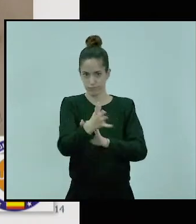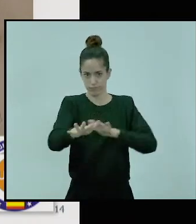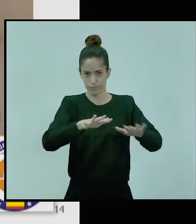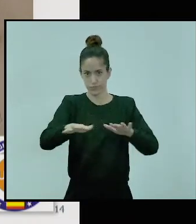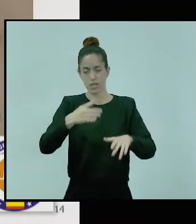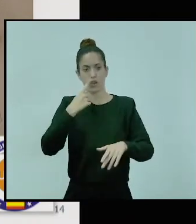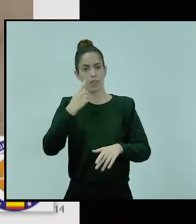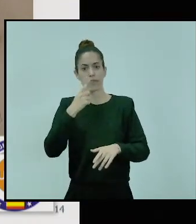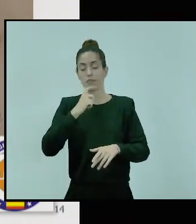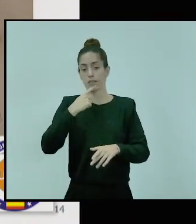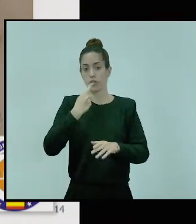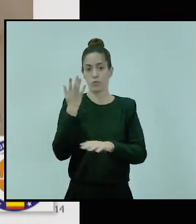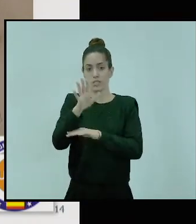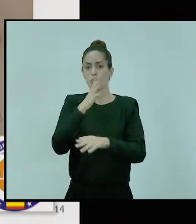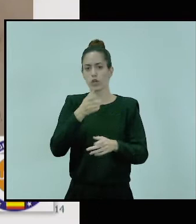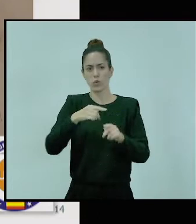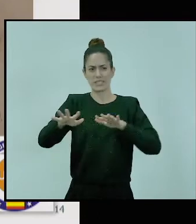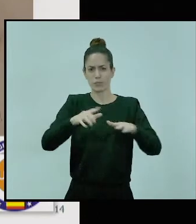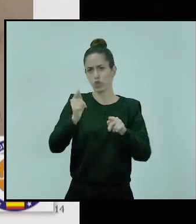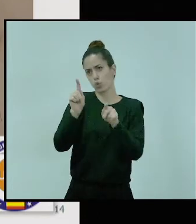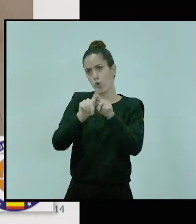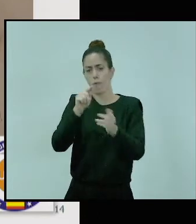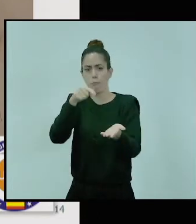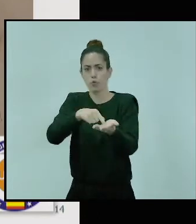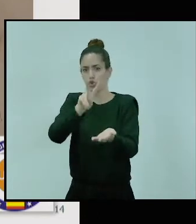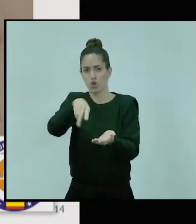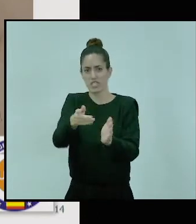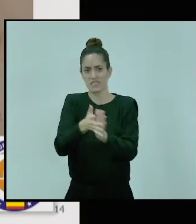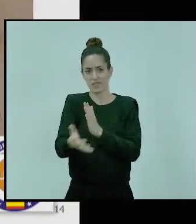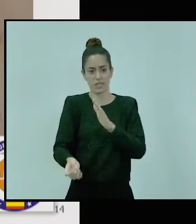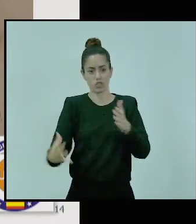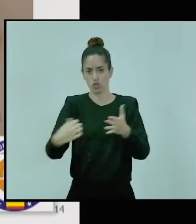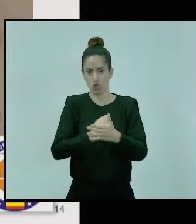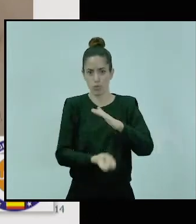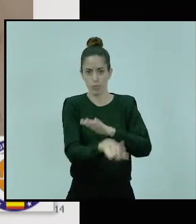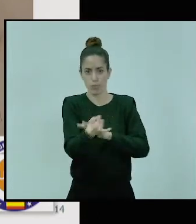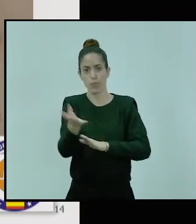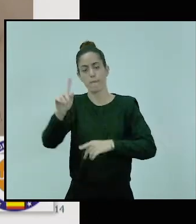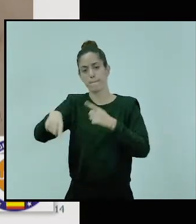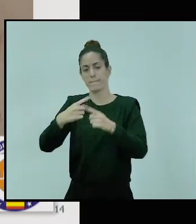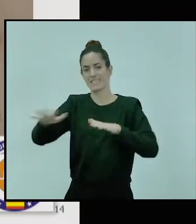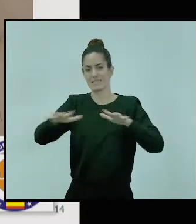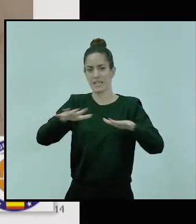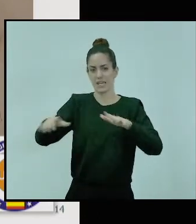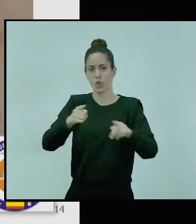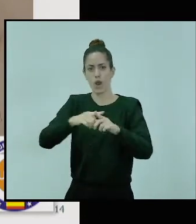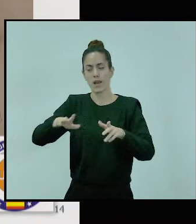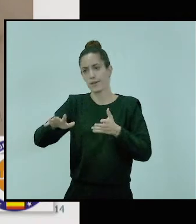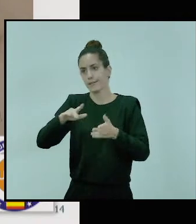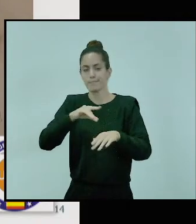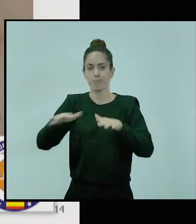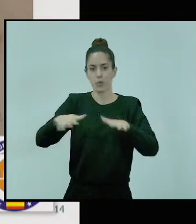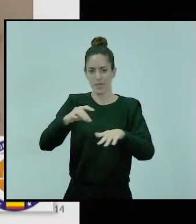porque realmente un terremoto, y vuelvo a decirlo, no es un punto, es todo lo que genera y el movimiento de un plano